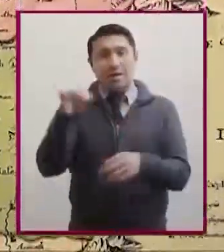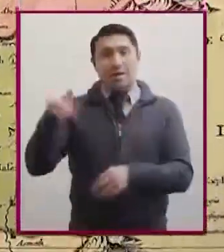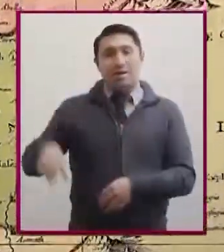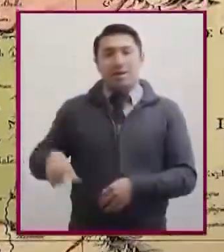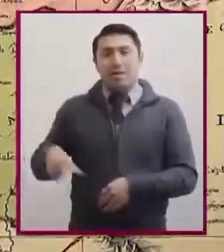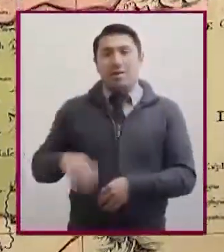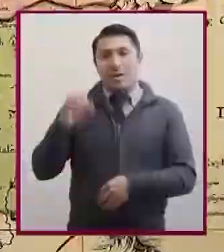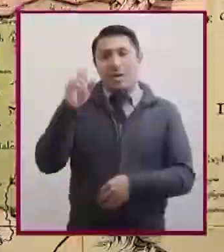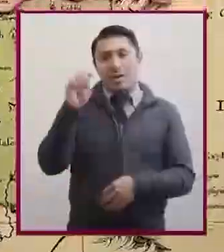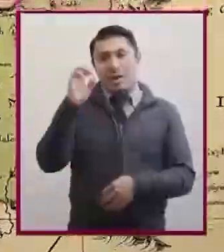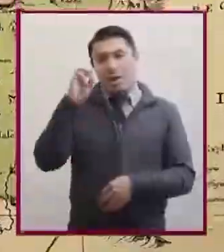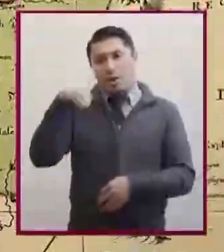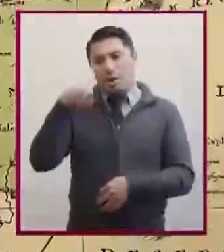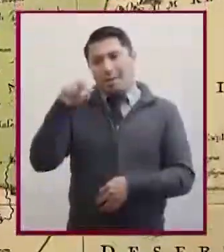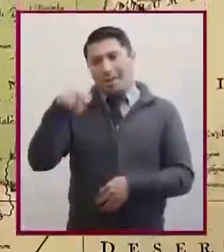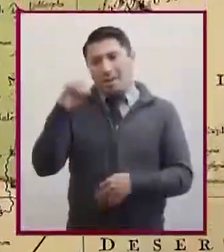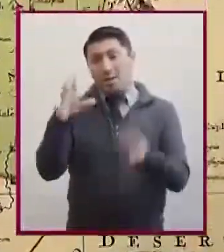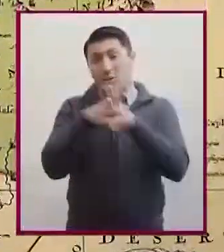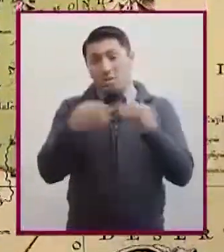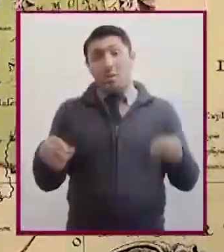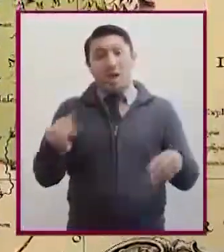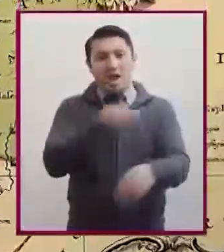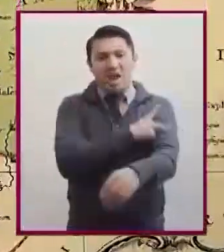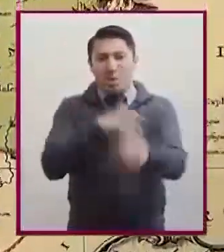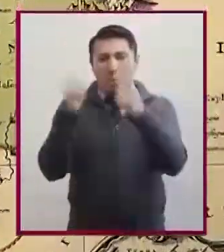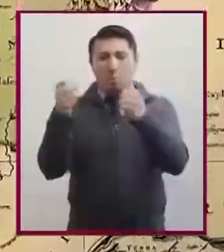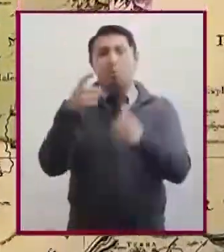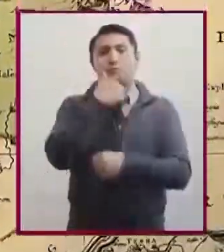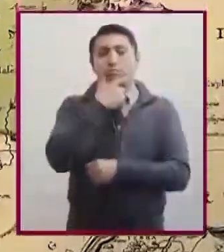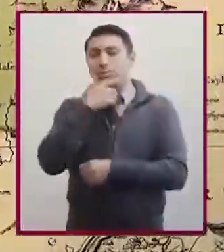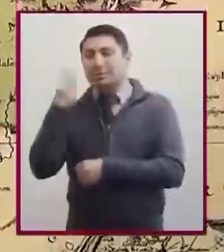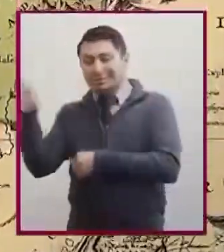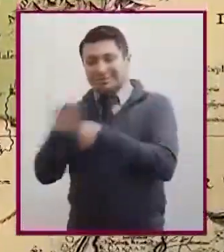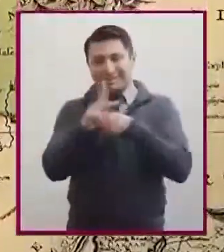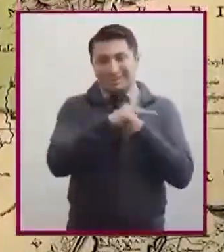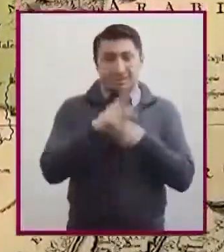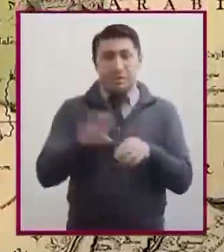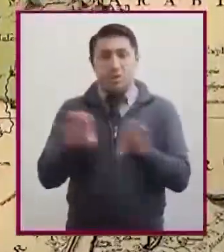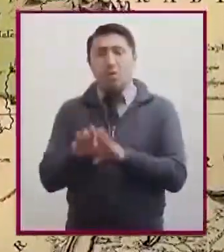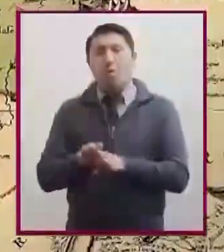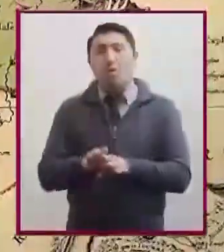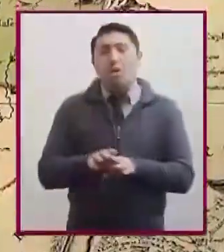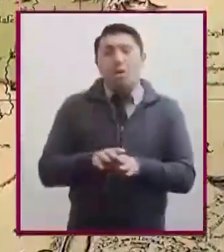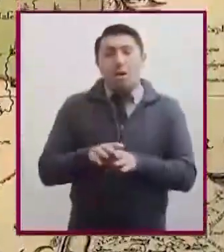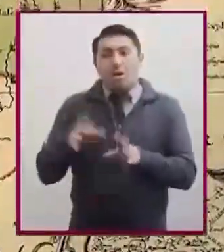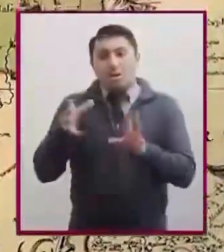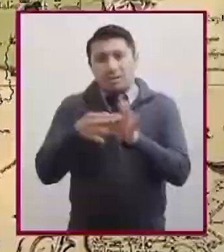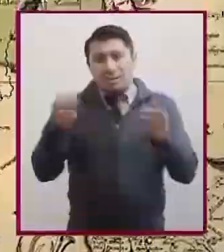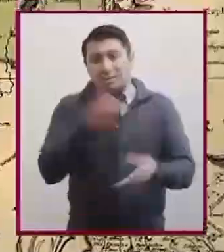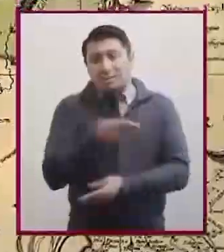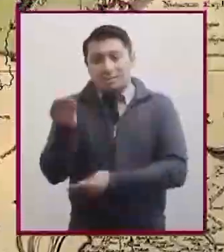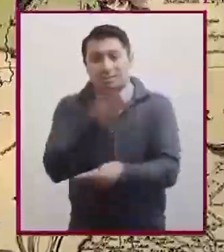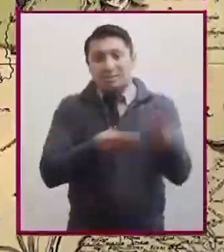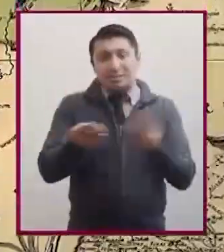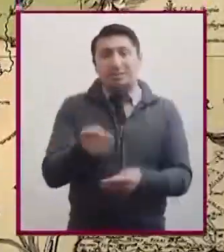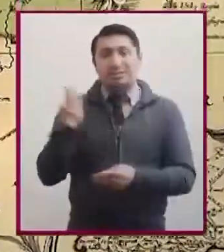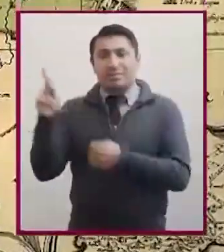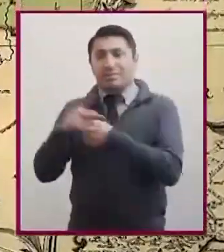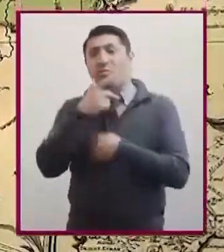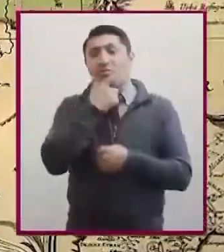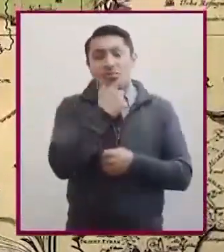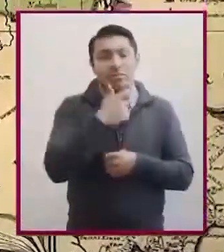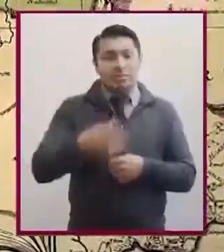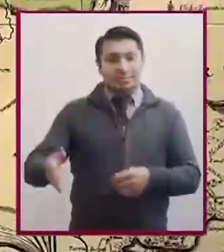Otomano desapareció y las potencias europeas se repartieron varios de sus territorios. Gran Bretaña pasó a administrar la región